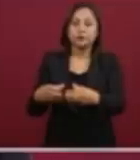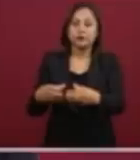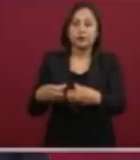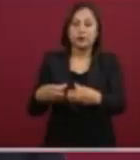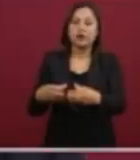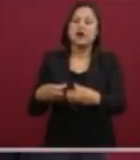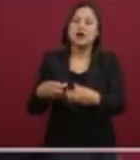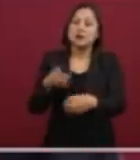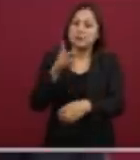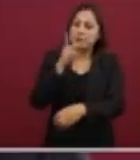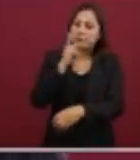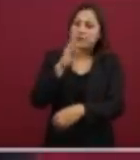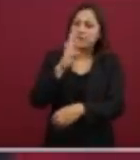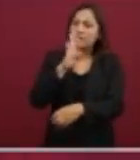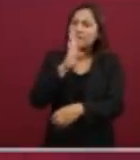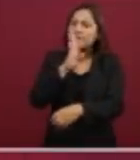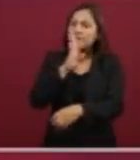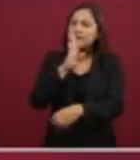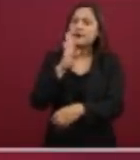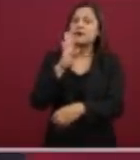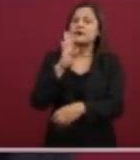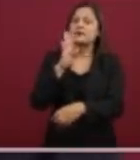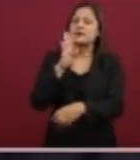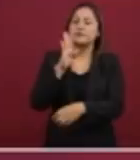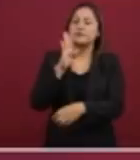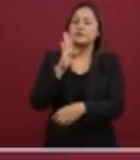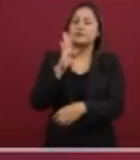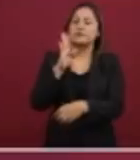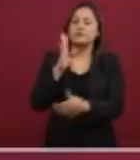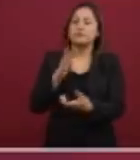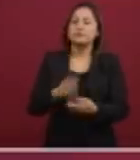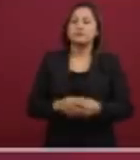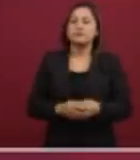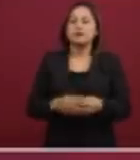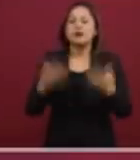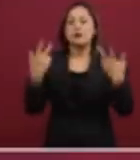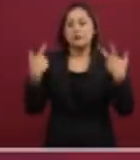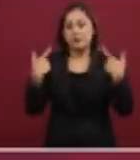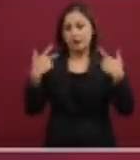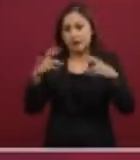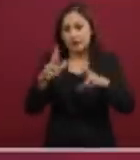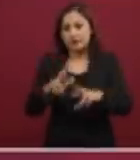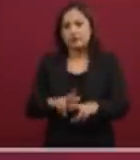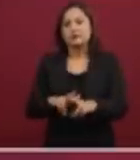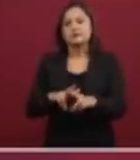los padres, las madres de familia, los maestros,